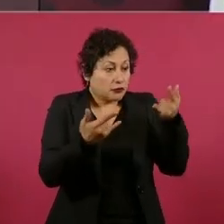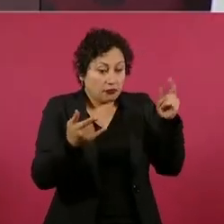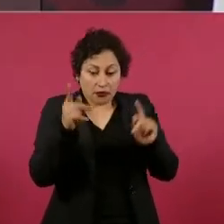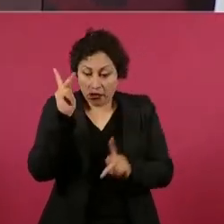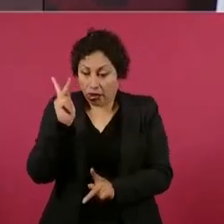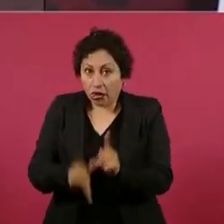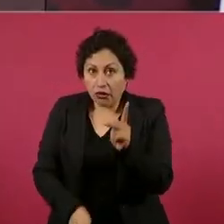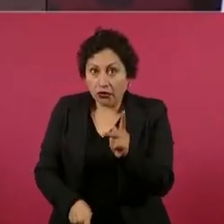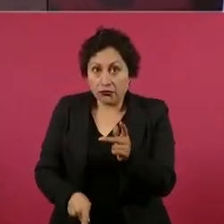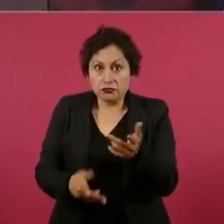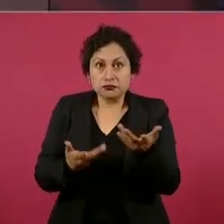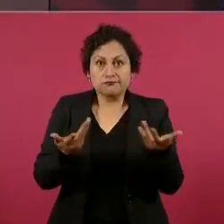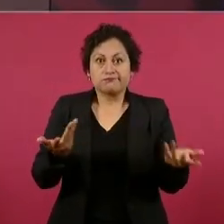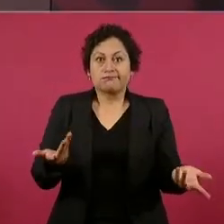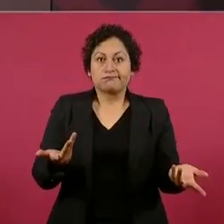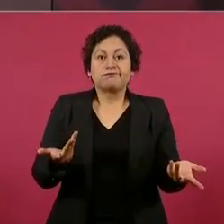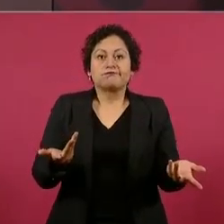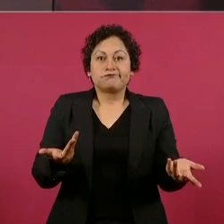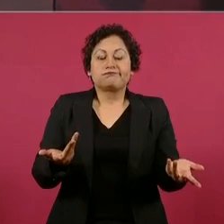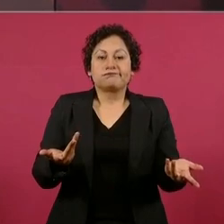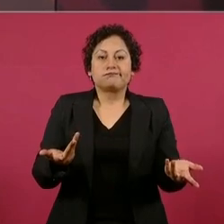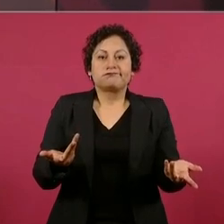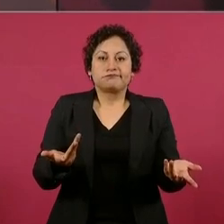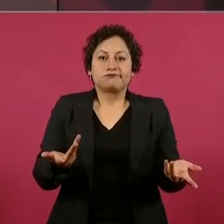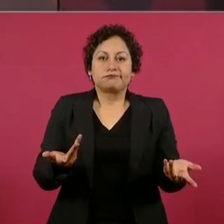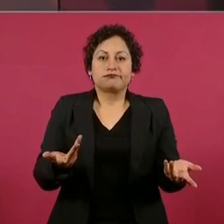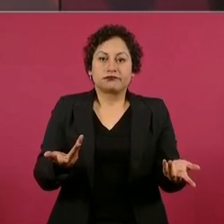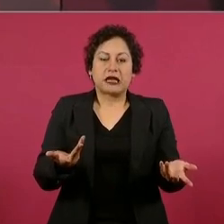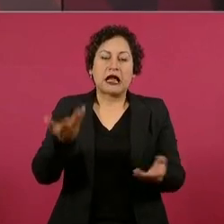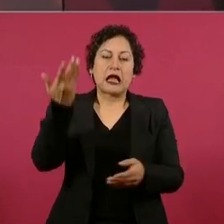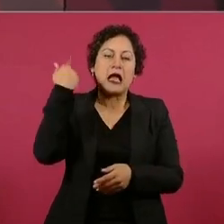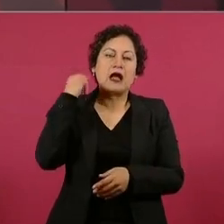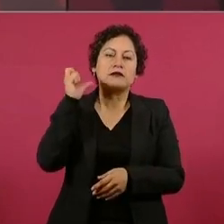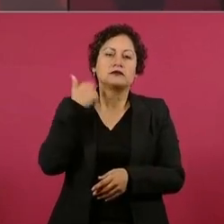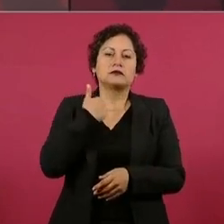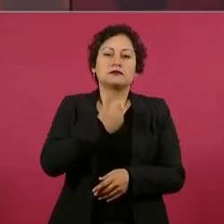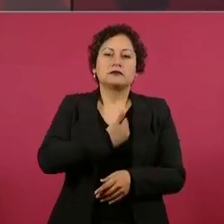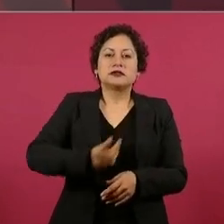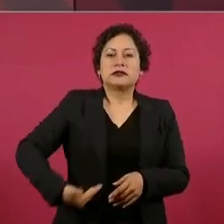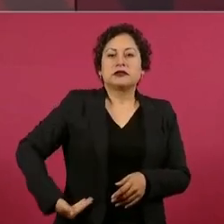Se abandona desde la época de Zedillo,